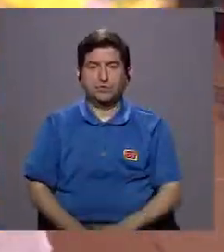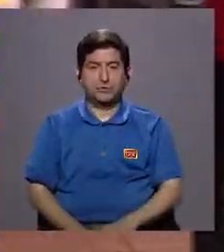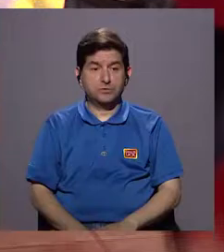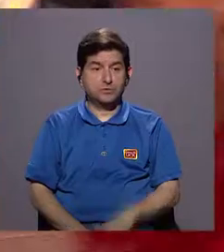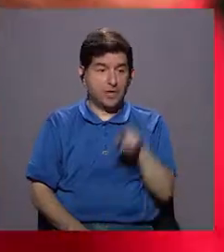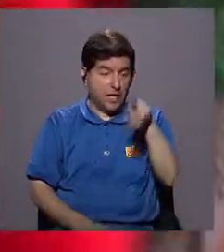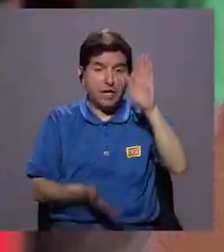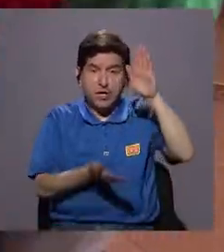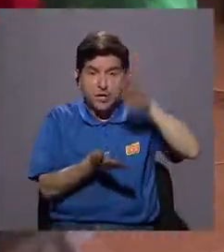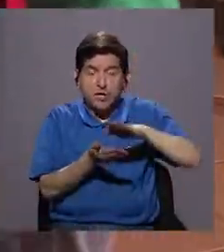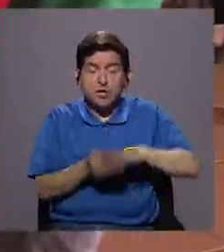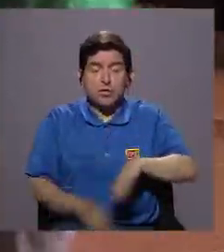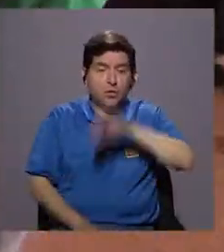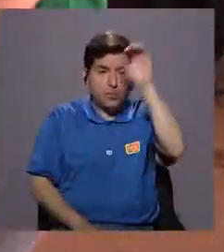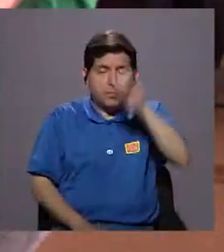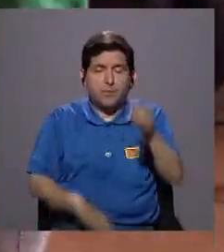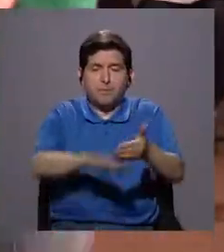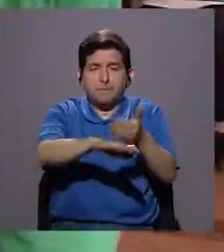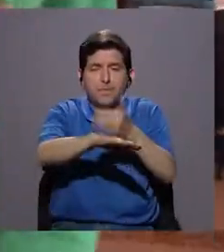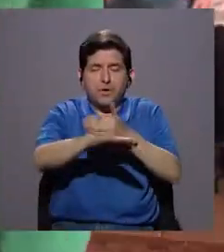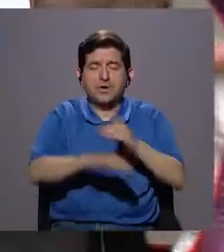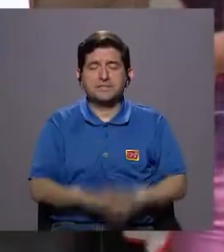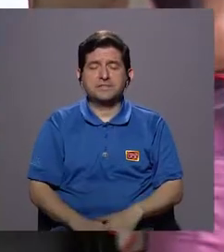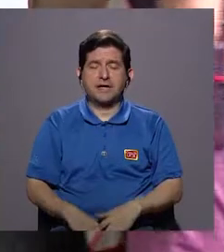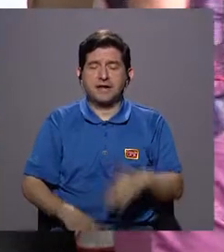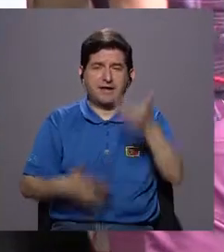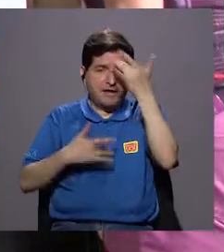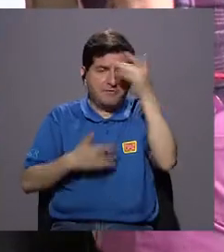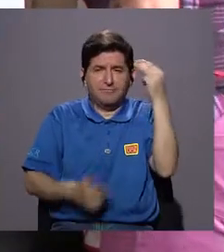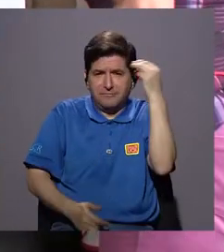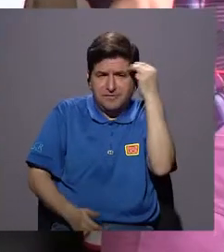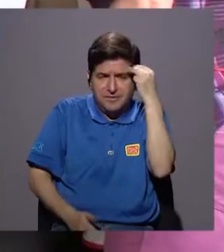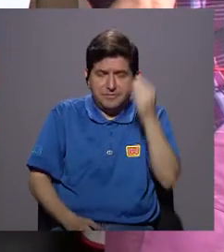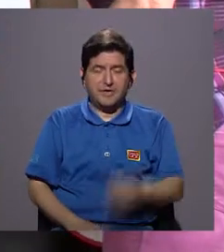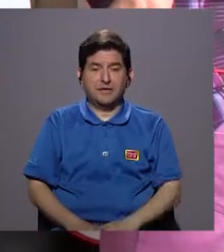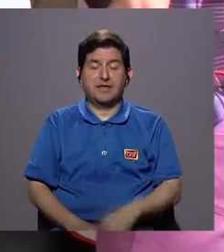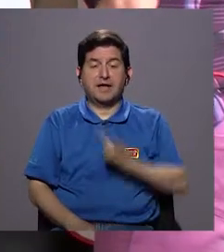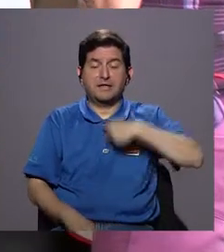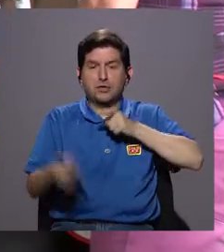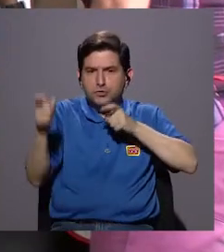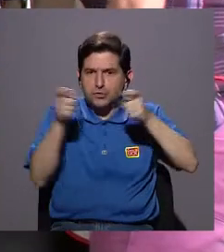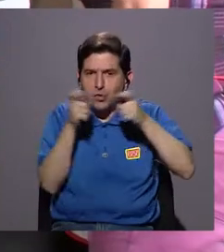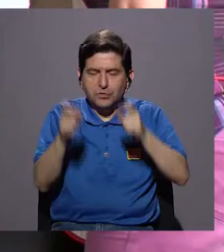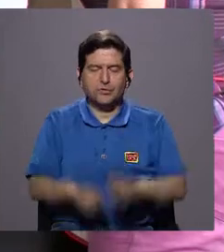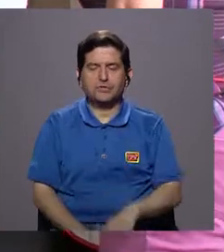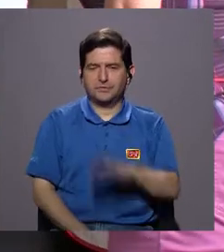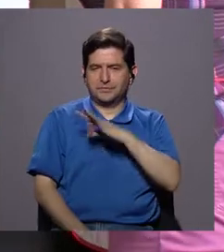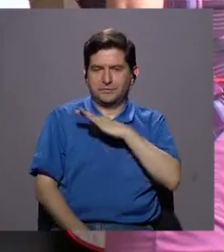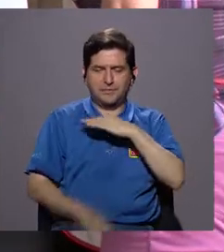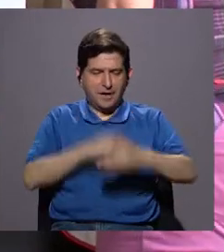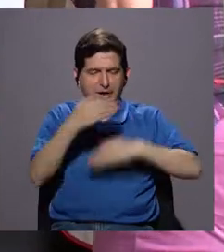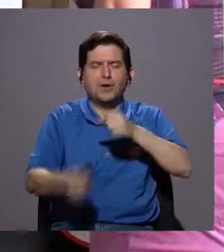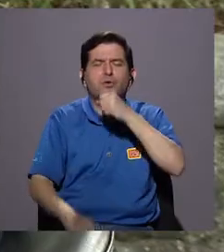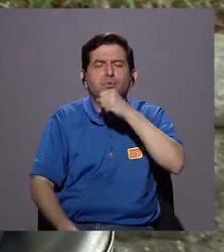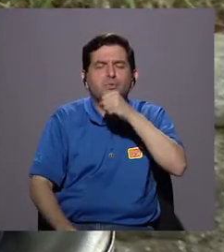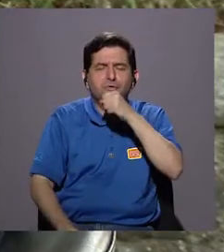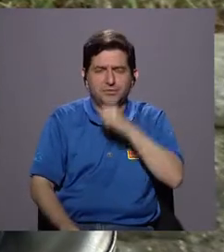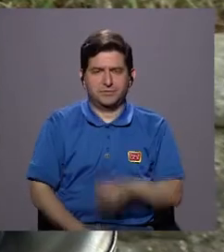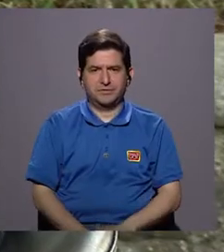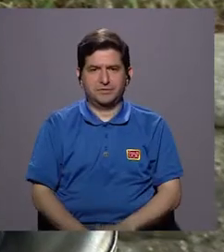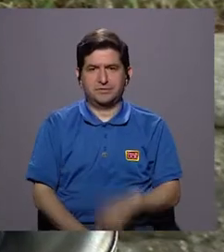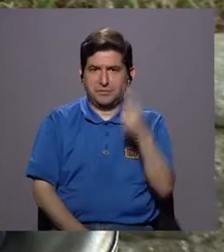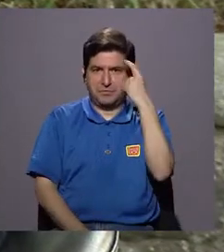que disminuye la probabilidad de progresar a una demencia y por lo tanto lo que hay detrás de eso es que estamos manipulando para bien el proceso de envejecimiento,